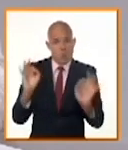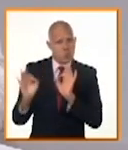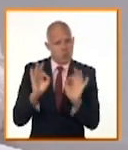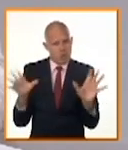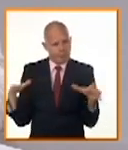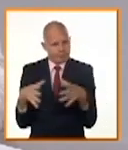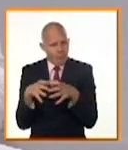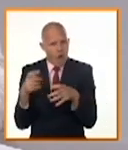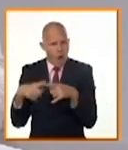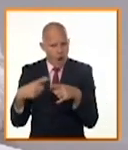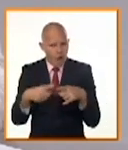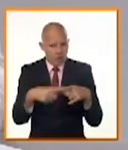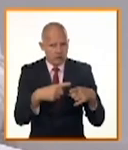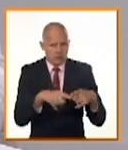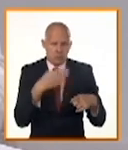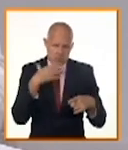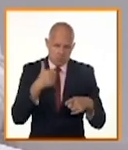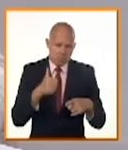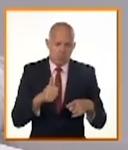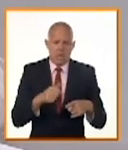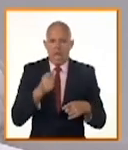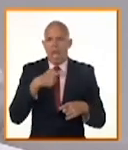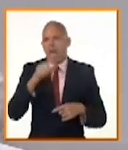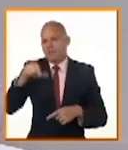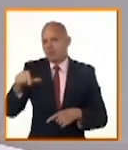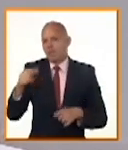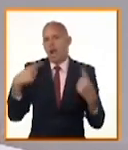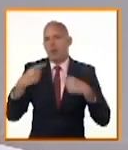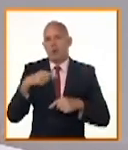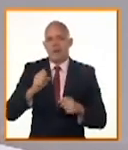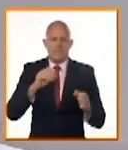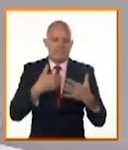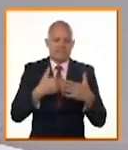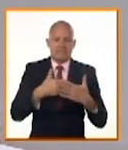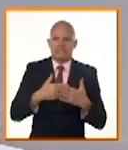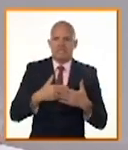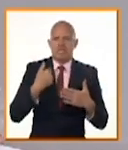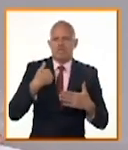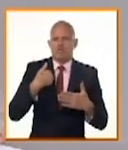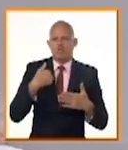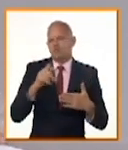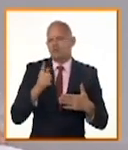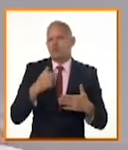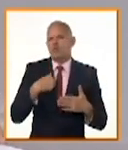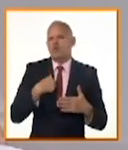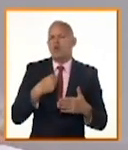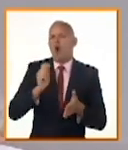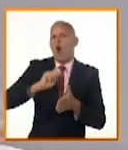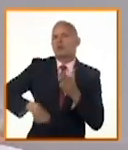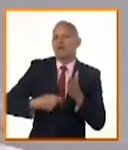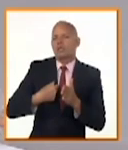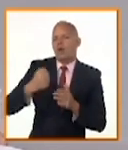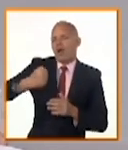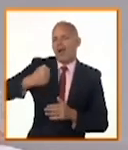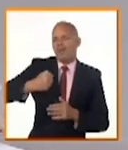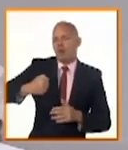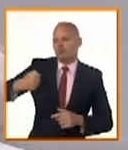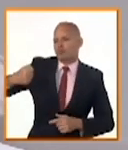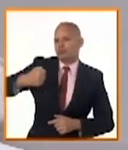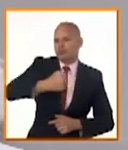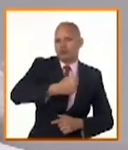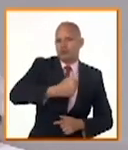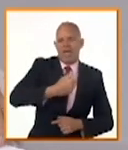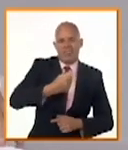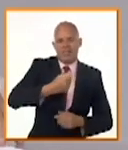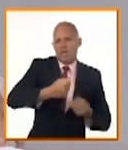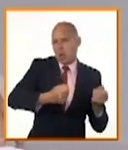con estas formas transportistas y bueno aspectos significativos no también se da un margen porque sabemos que no solo en la gradualidad sino